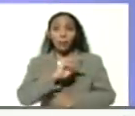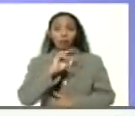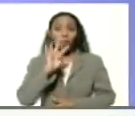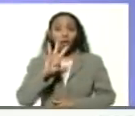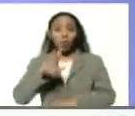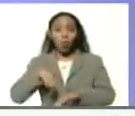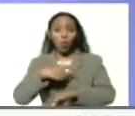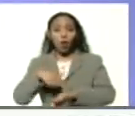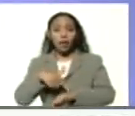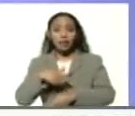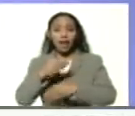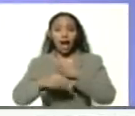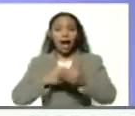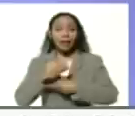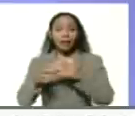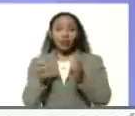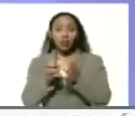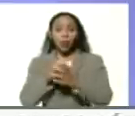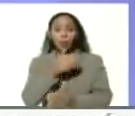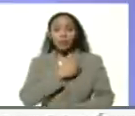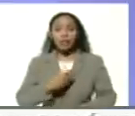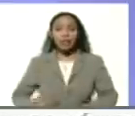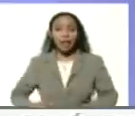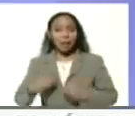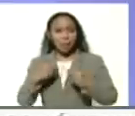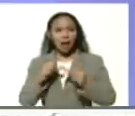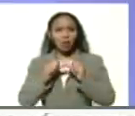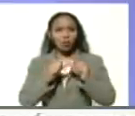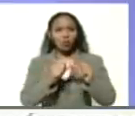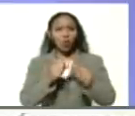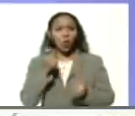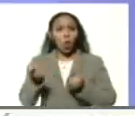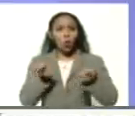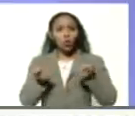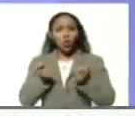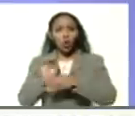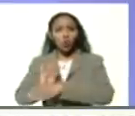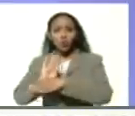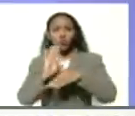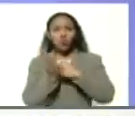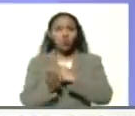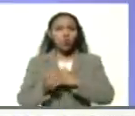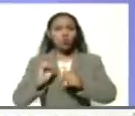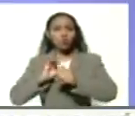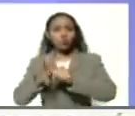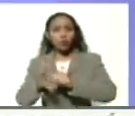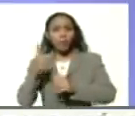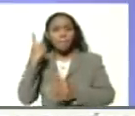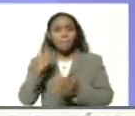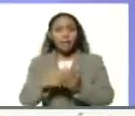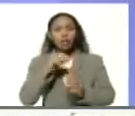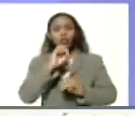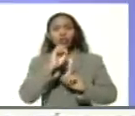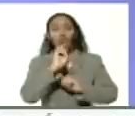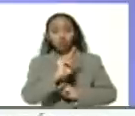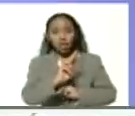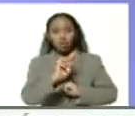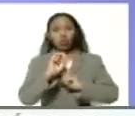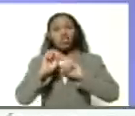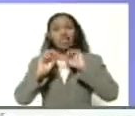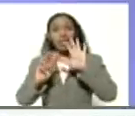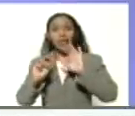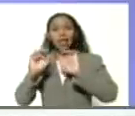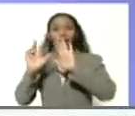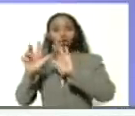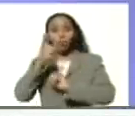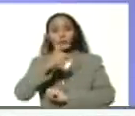24 horas que realiza la Comisión Presidencial para el Seguimiento, Control y Prevención del COVID-19. 1.278 casos